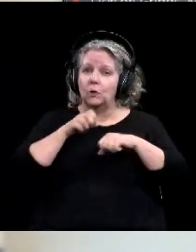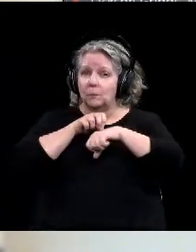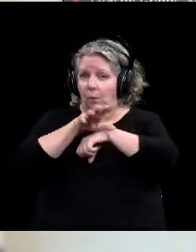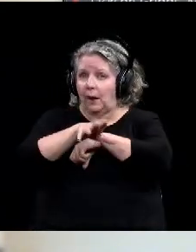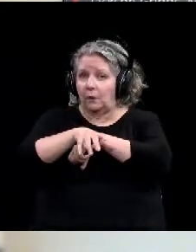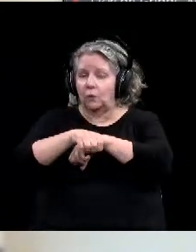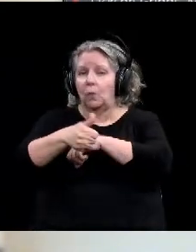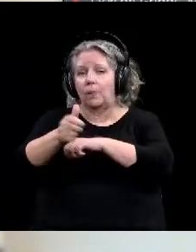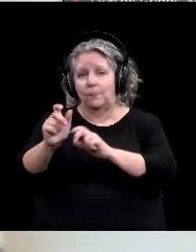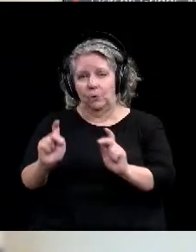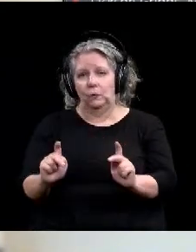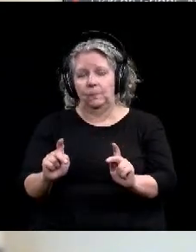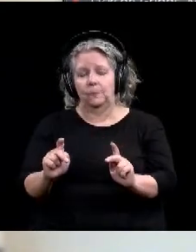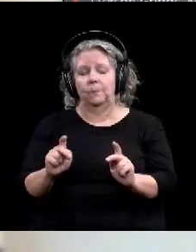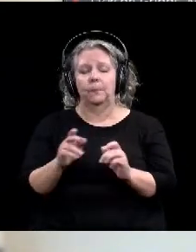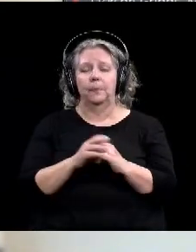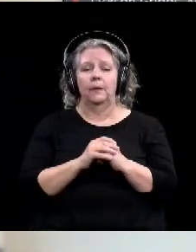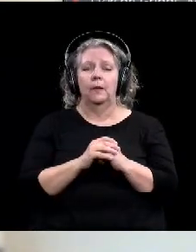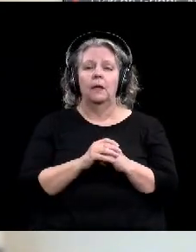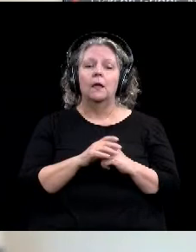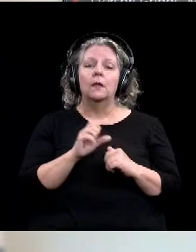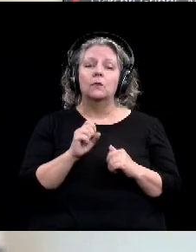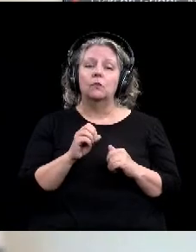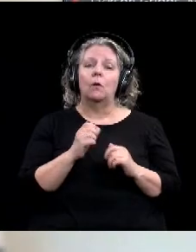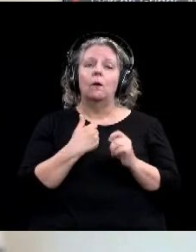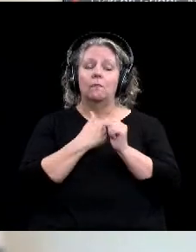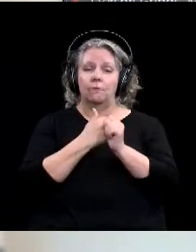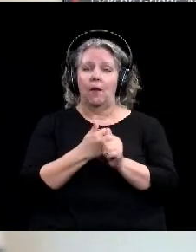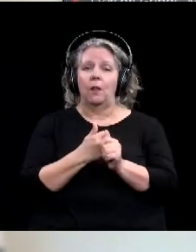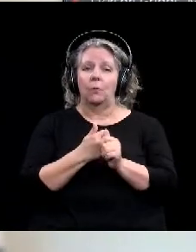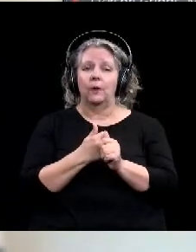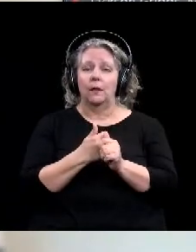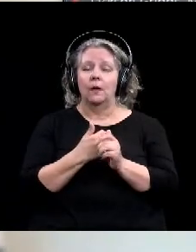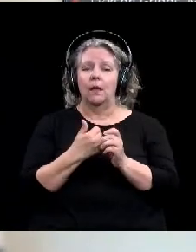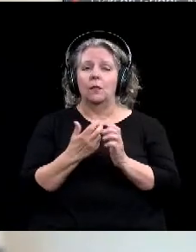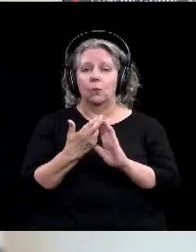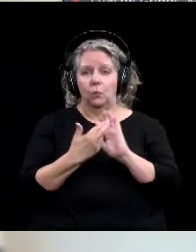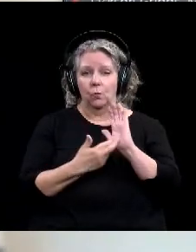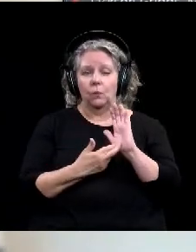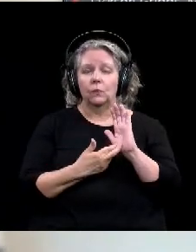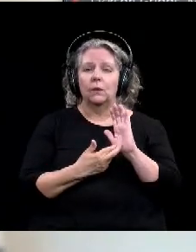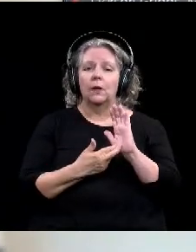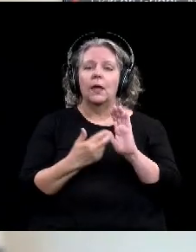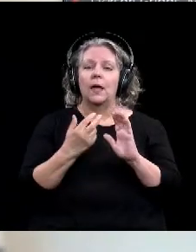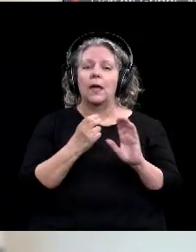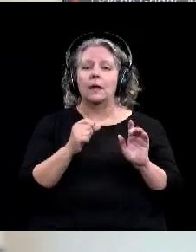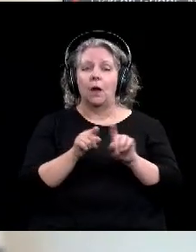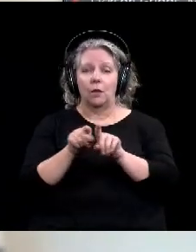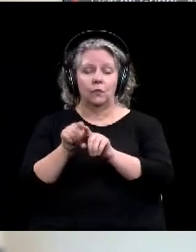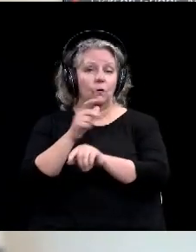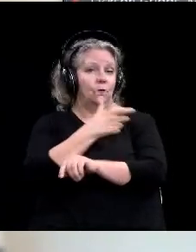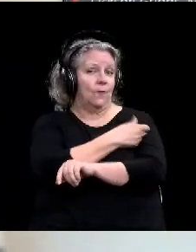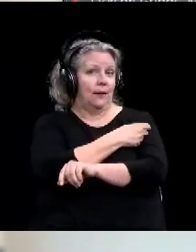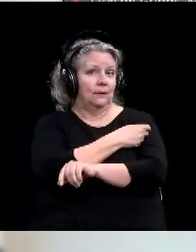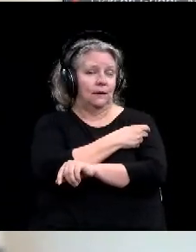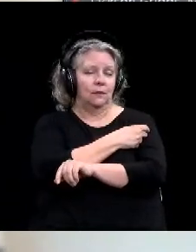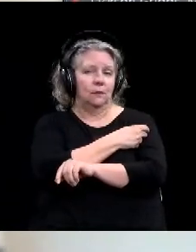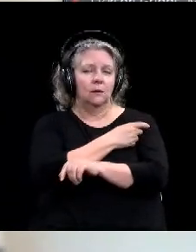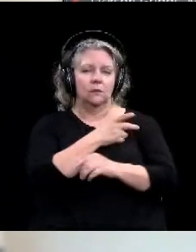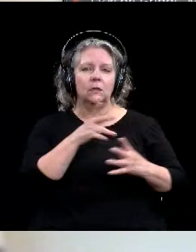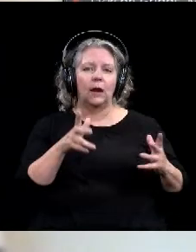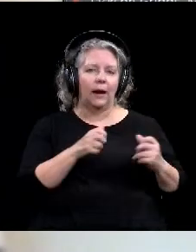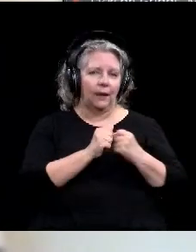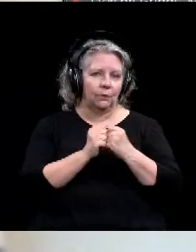que continuando usando esas guías y guías podemos saber que esto